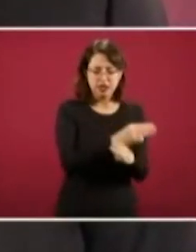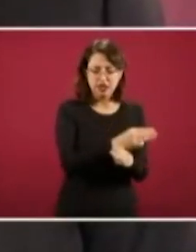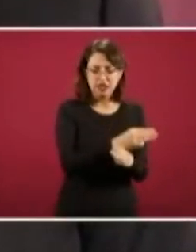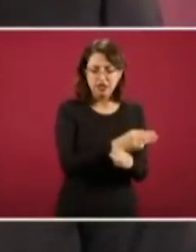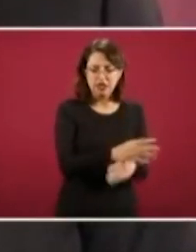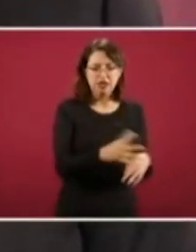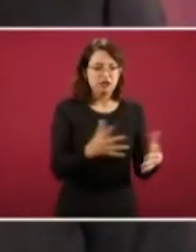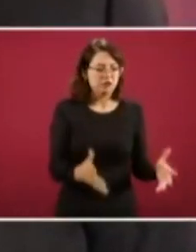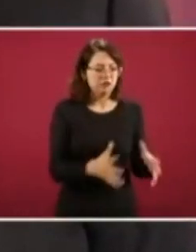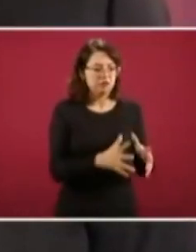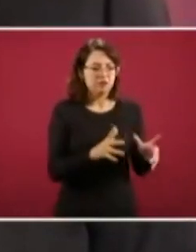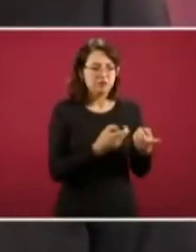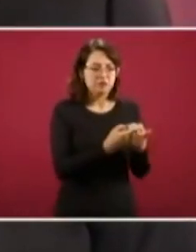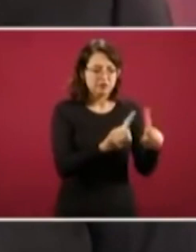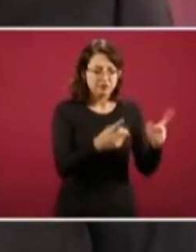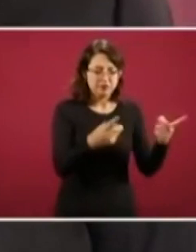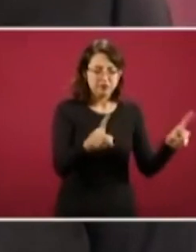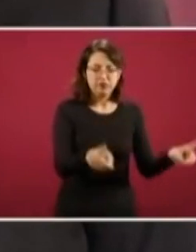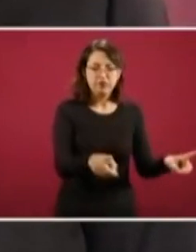el desarrollo